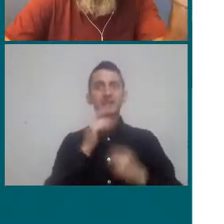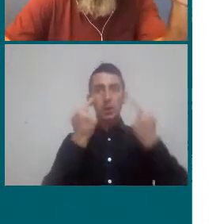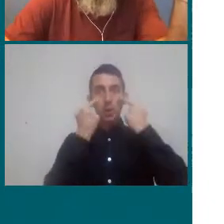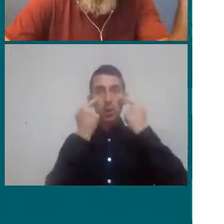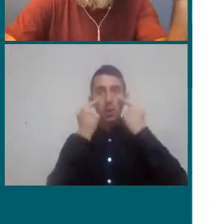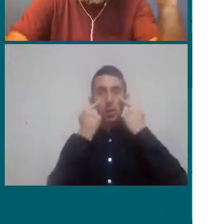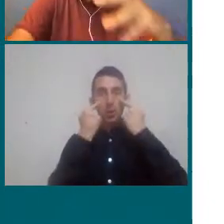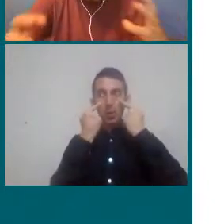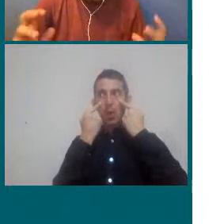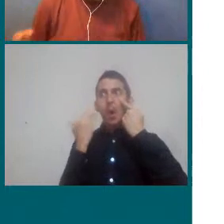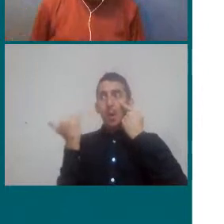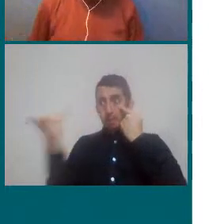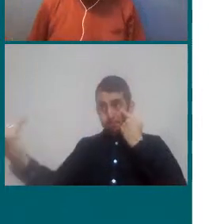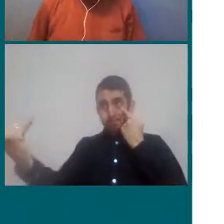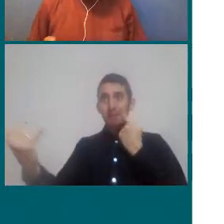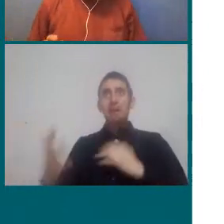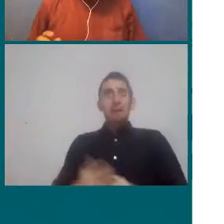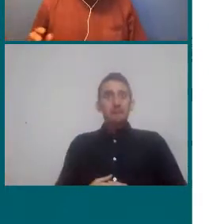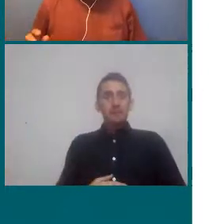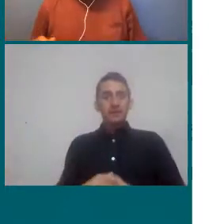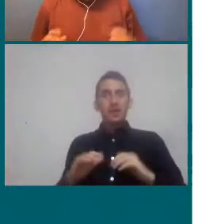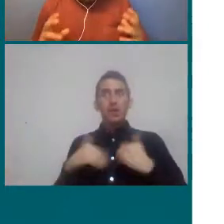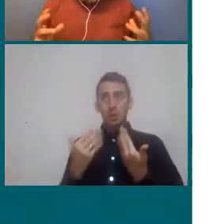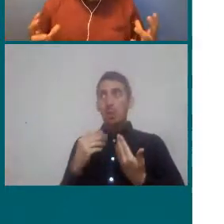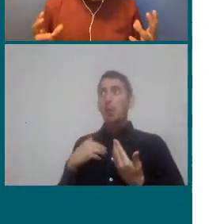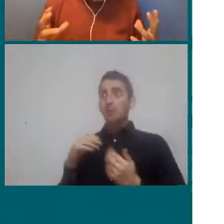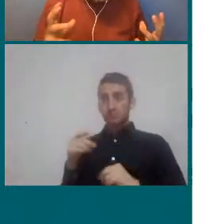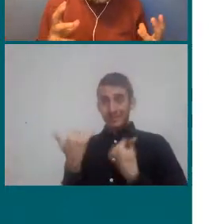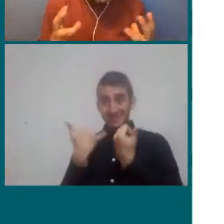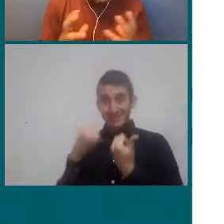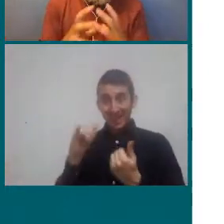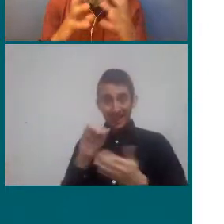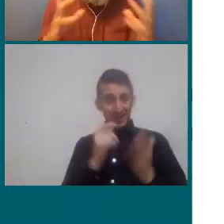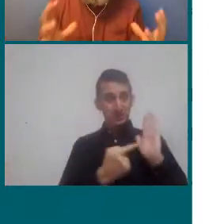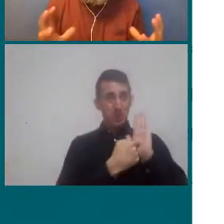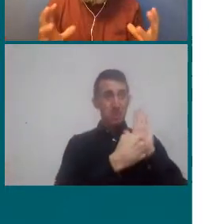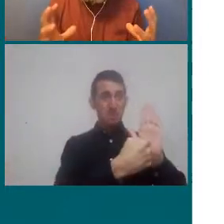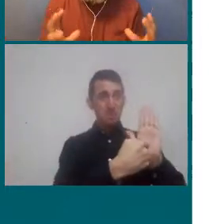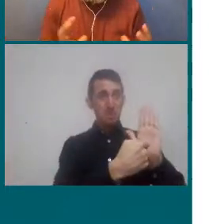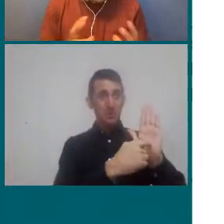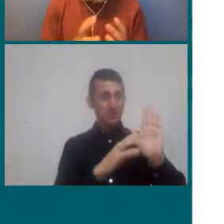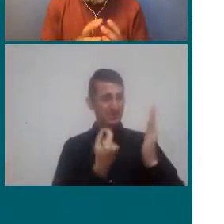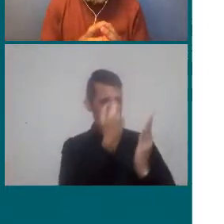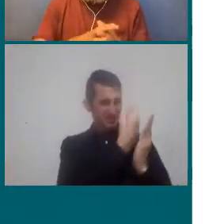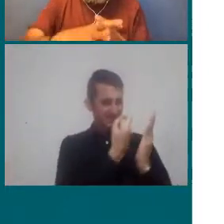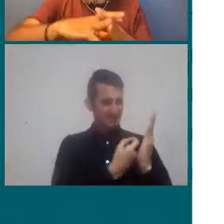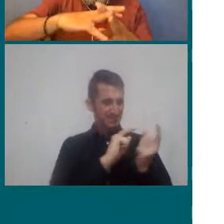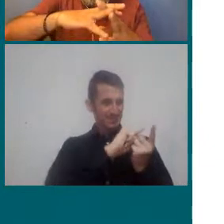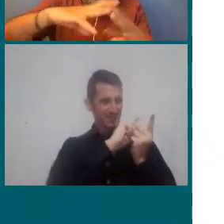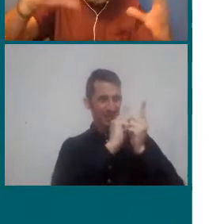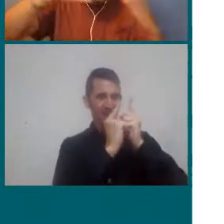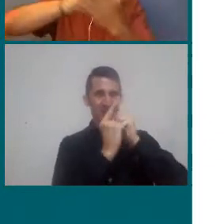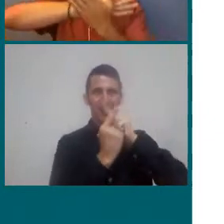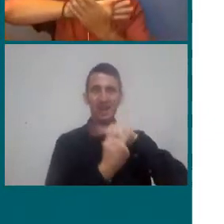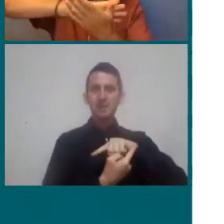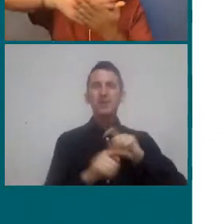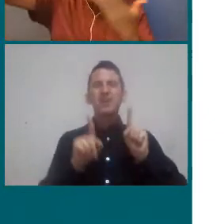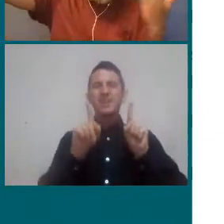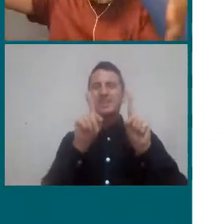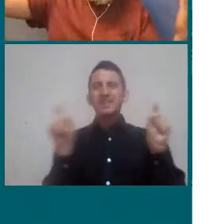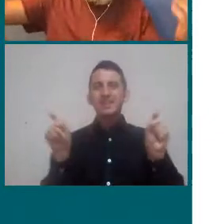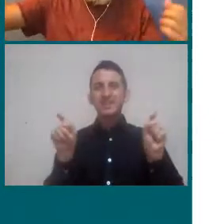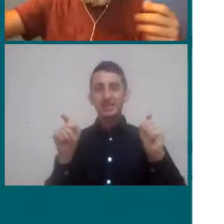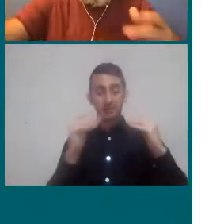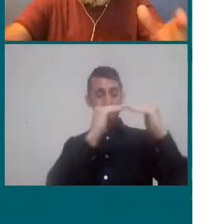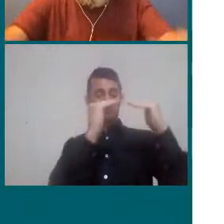tenía delante de mí. Dije, ostras, pues si ya he conseguido cambiar este modelo de diseño a un modelo basado en todo este